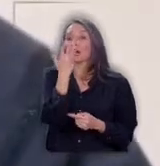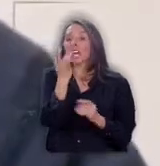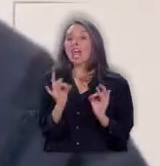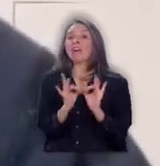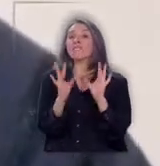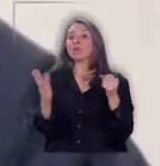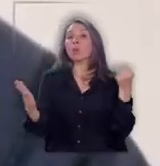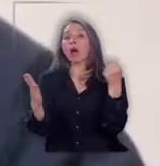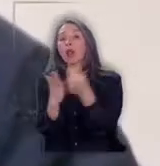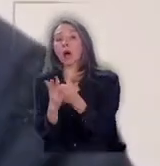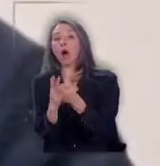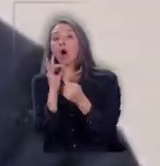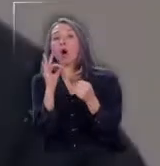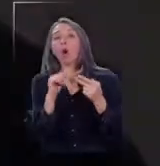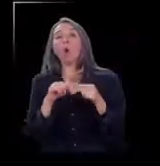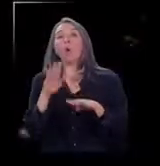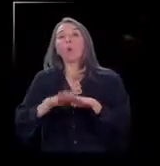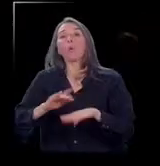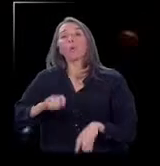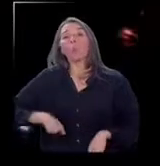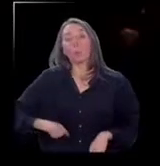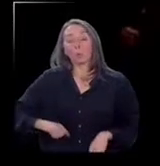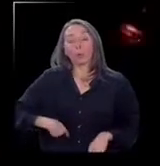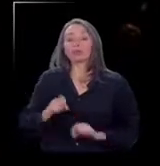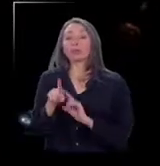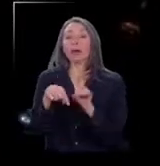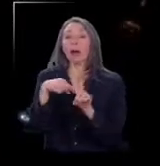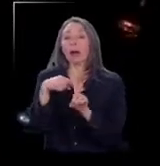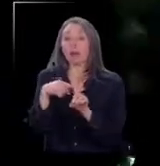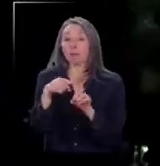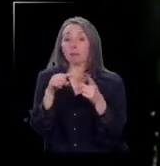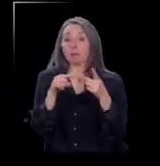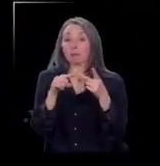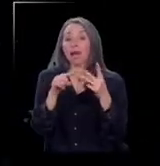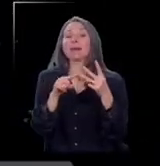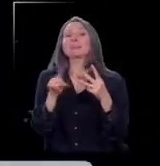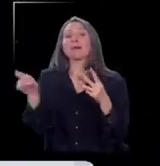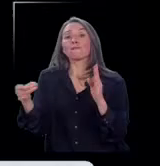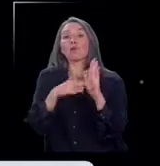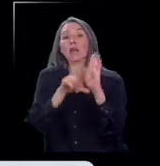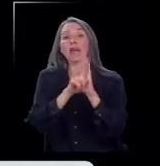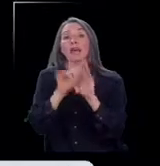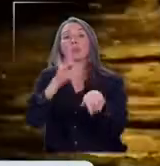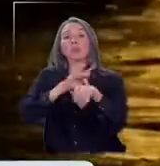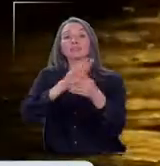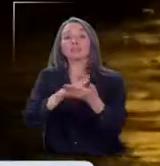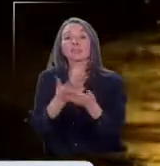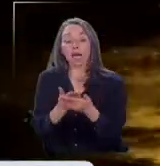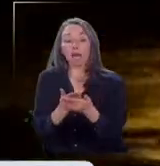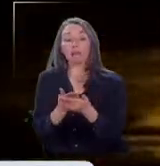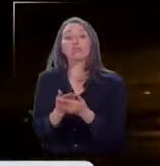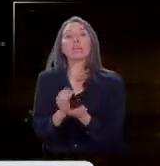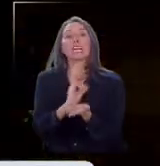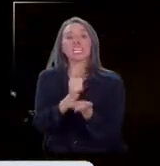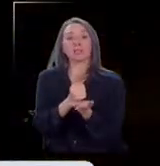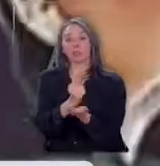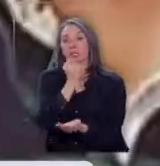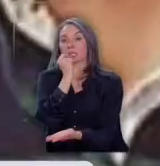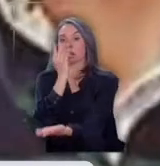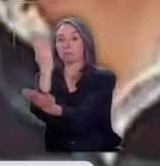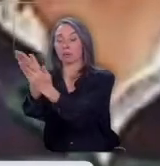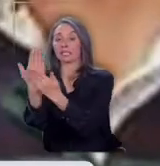o en su efecto una figura culposa tendrá además en contra el delito sanitario y la querella anunciada por intendencia dura